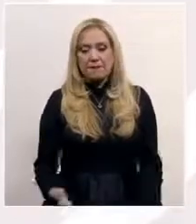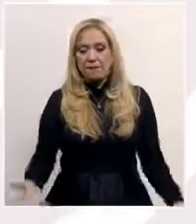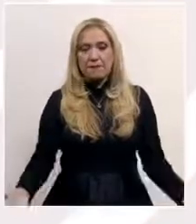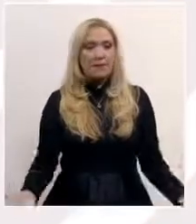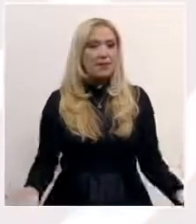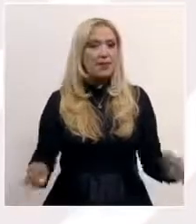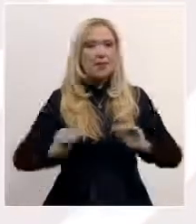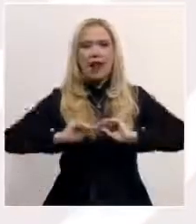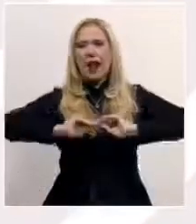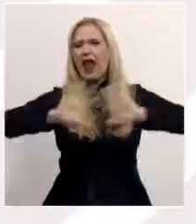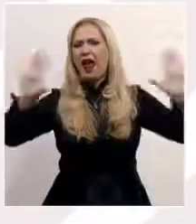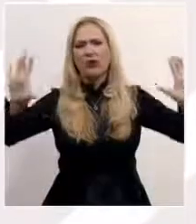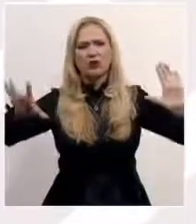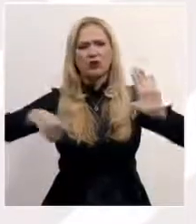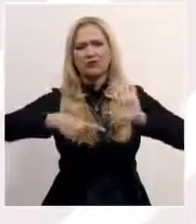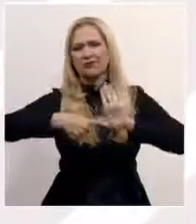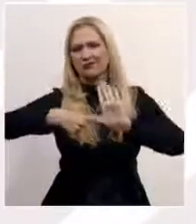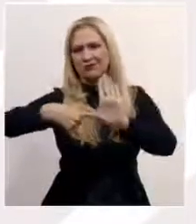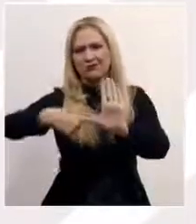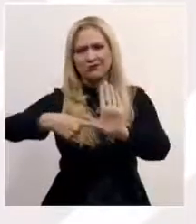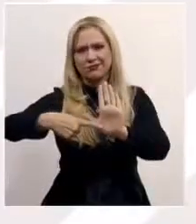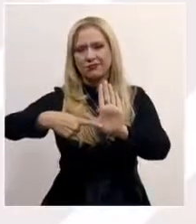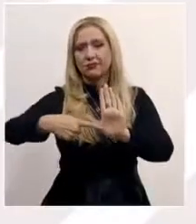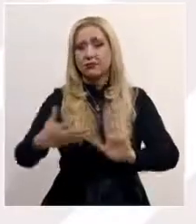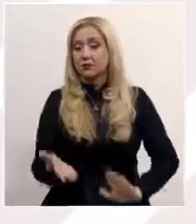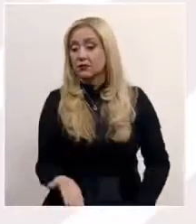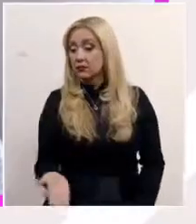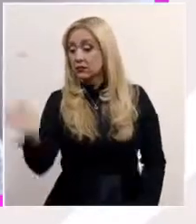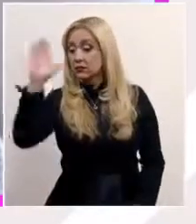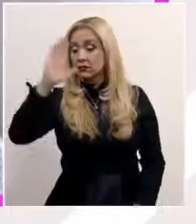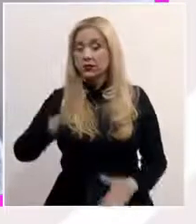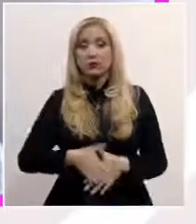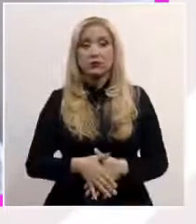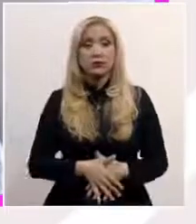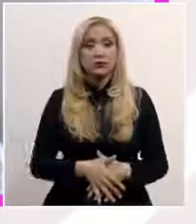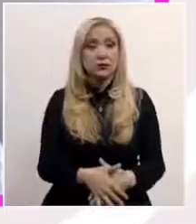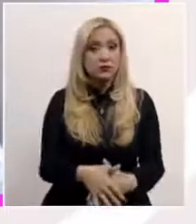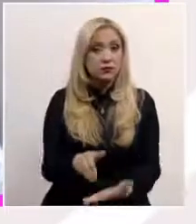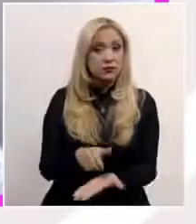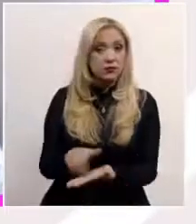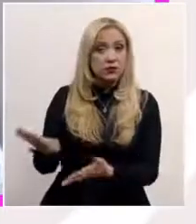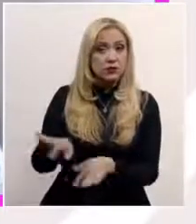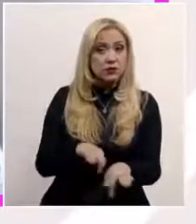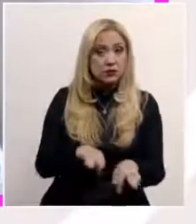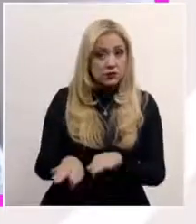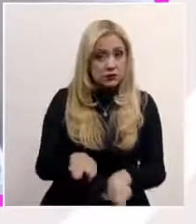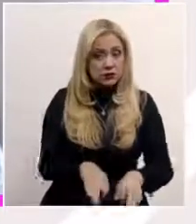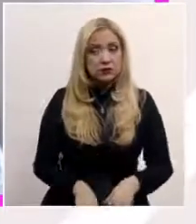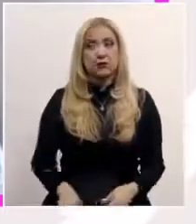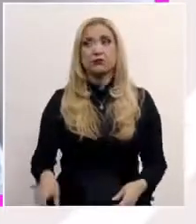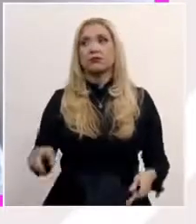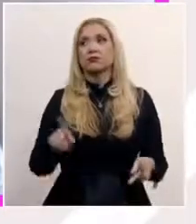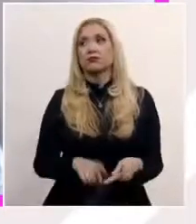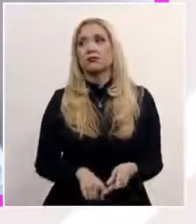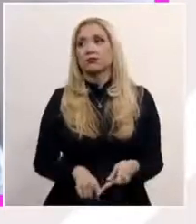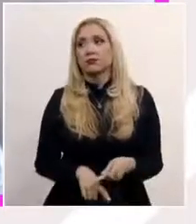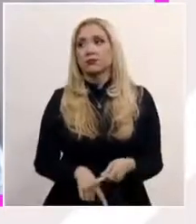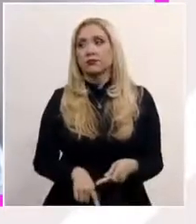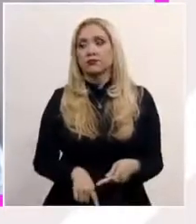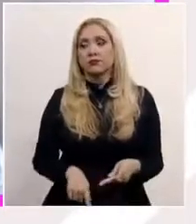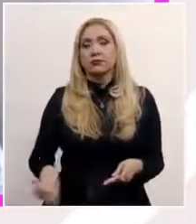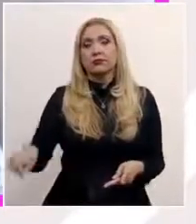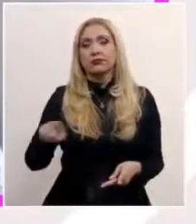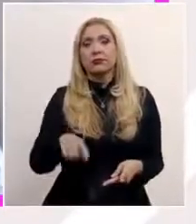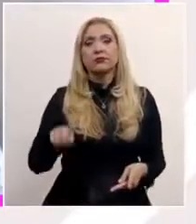dejar muy claro, ¿no? Que el despido por embarazo, las conductas derivadas del embarazo y el impacto que tienen